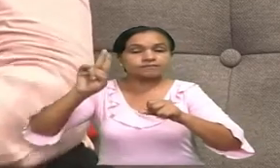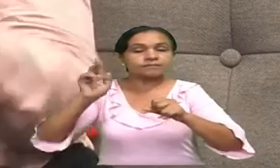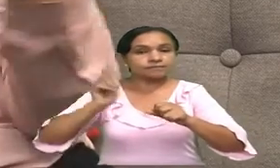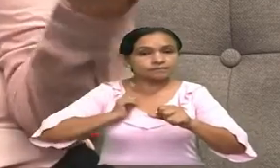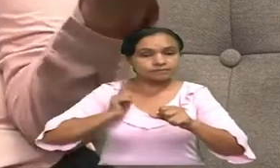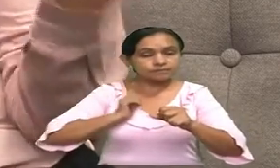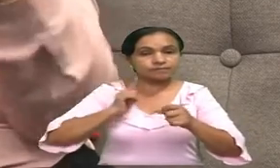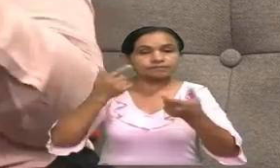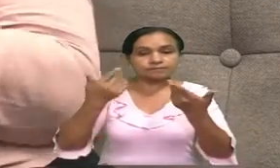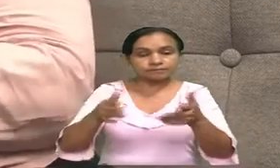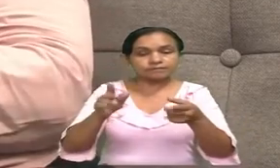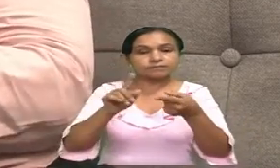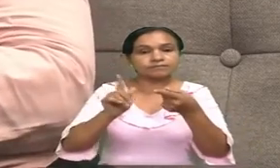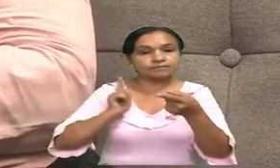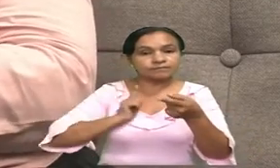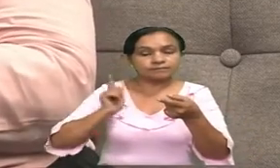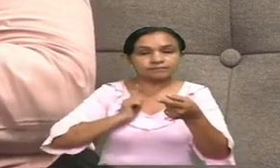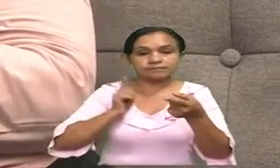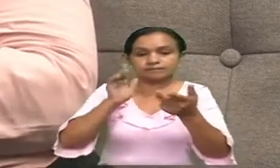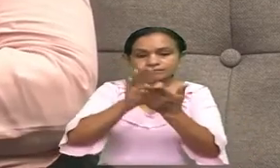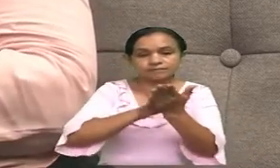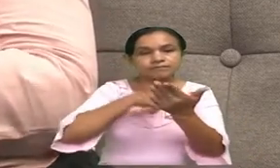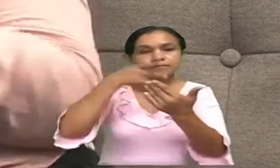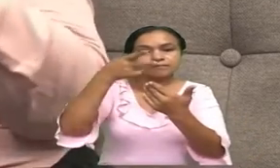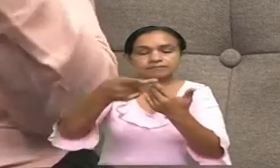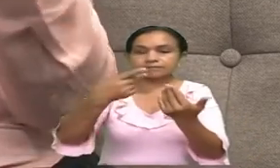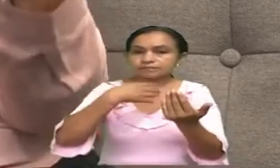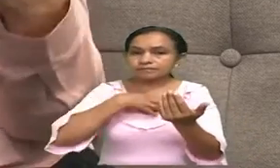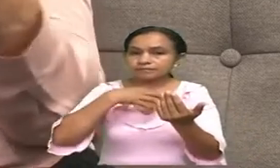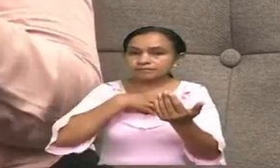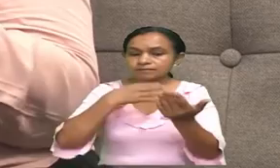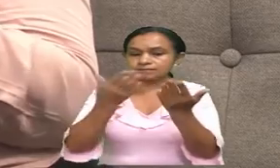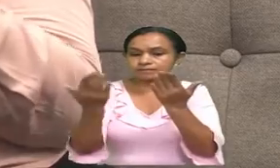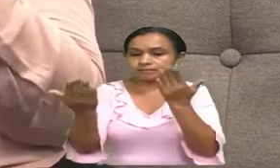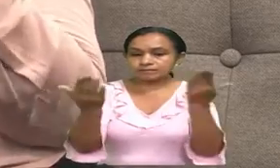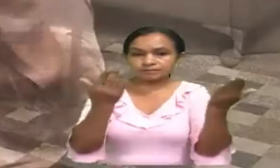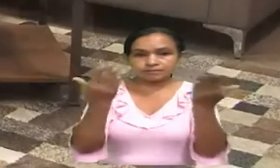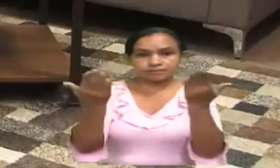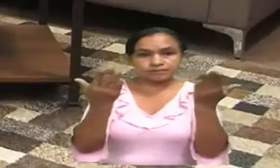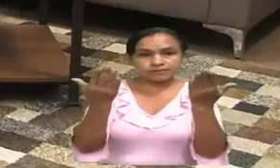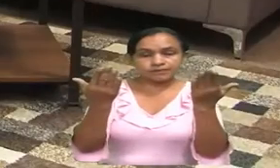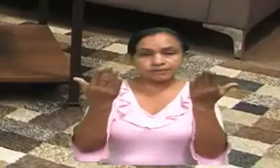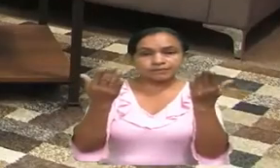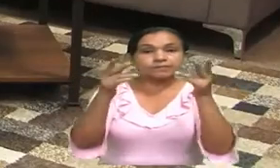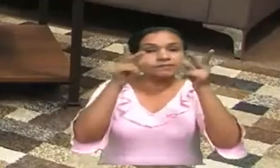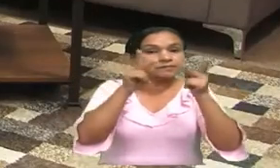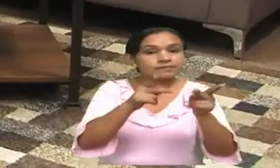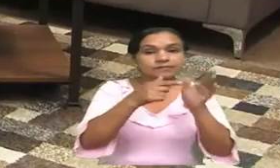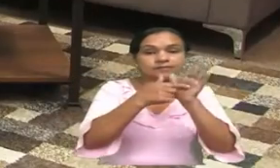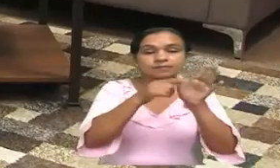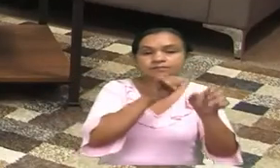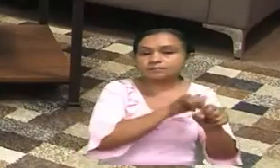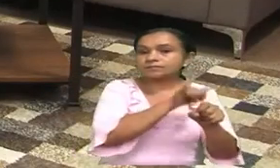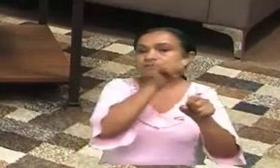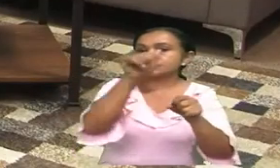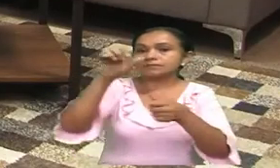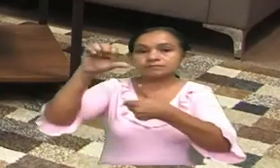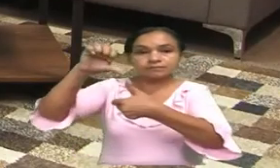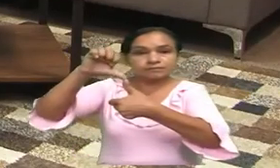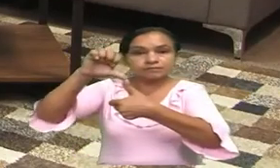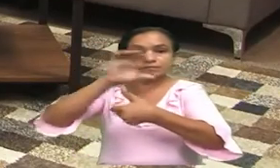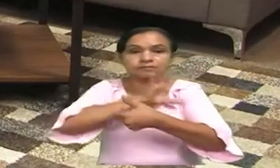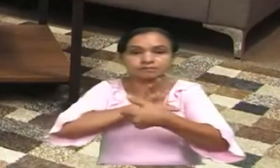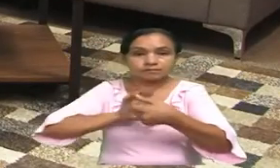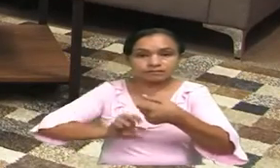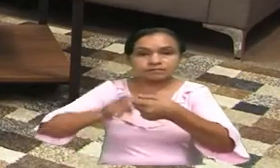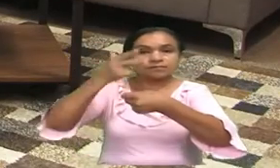sí. Y también tener acreditado nuestros programas, porque cuando vamos a ir, si alguien va a ir a trabajar a Centroamérica, El